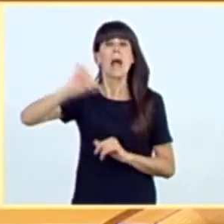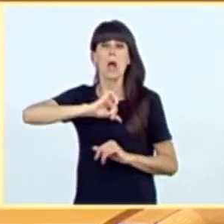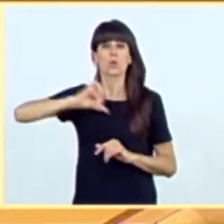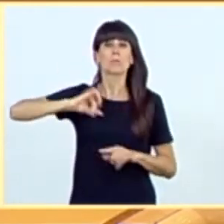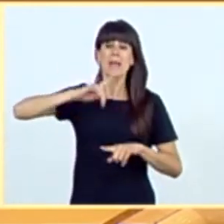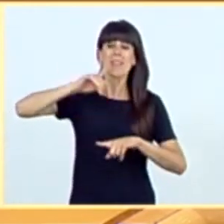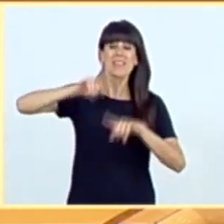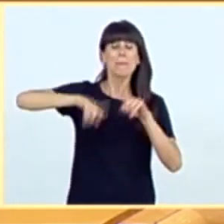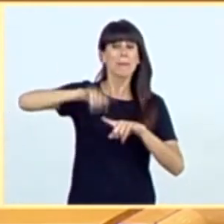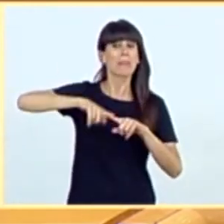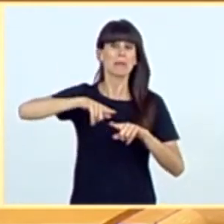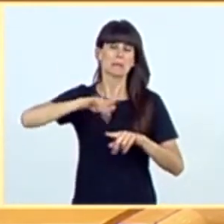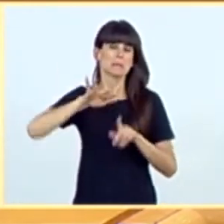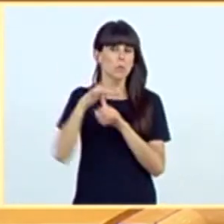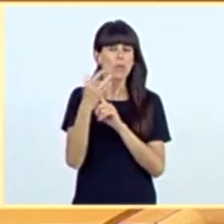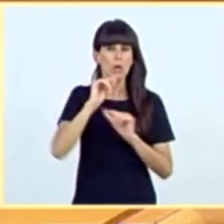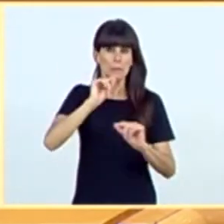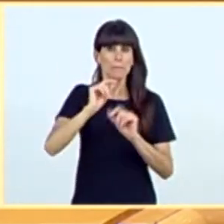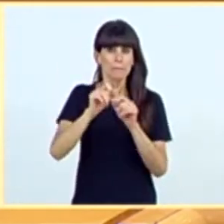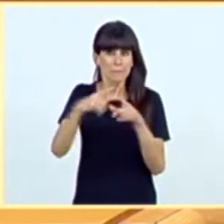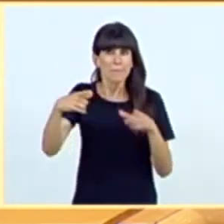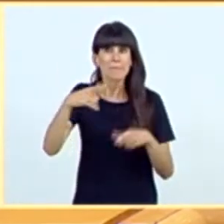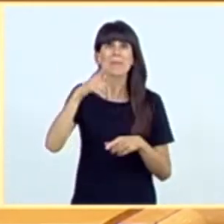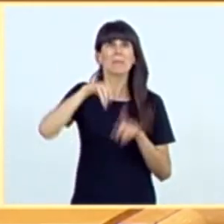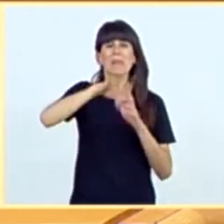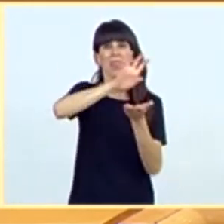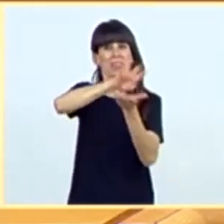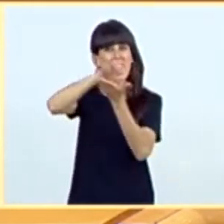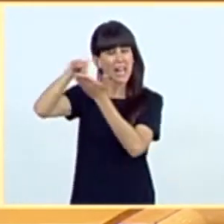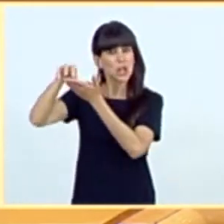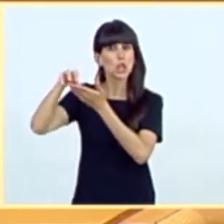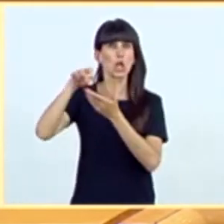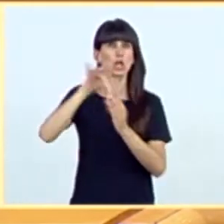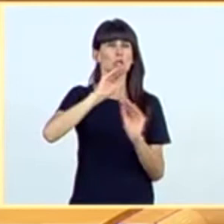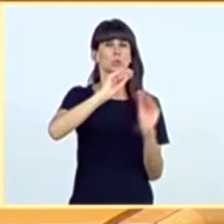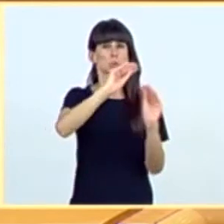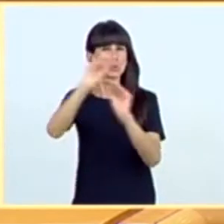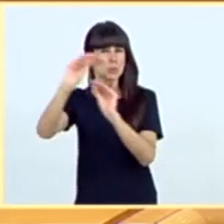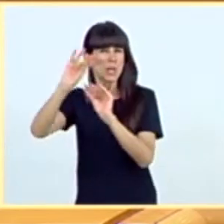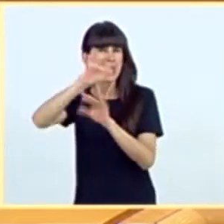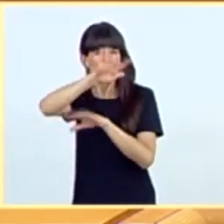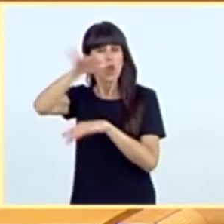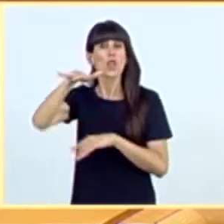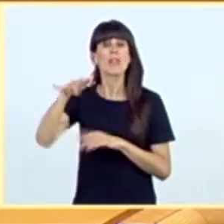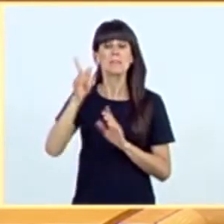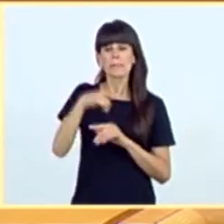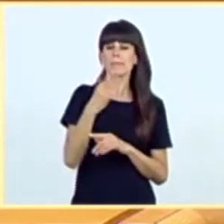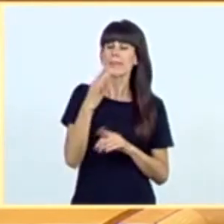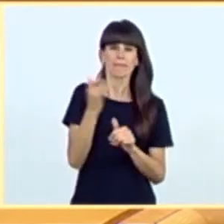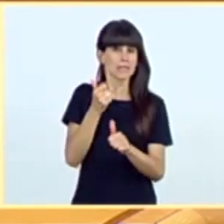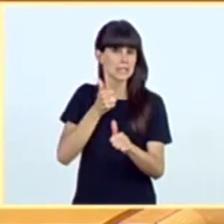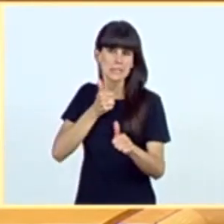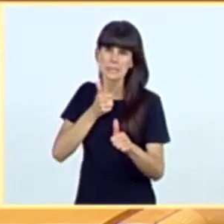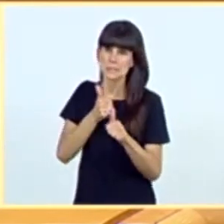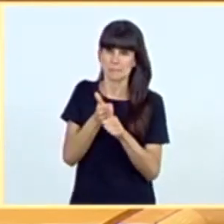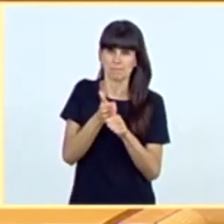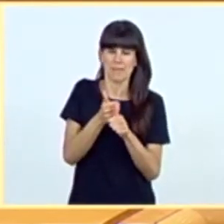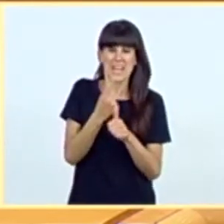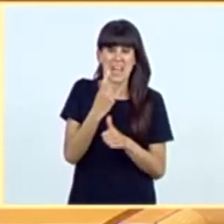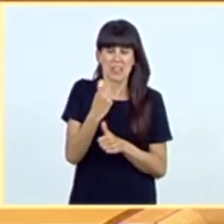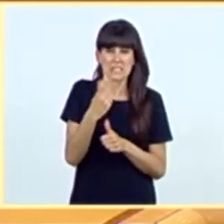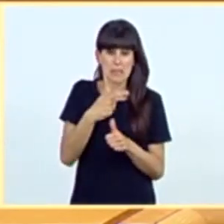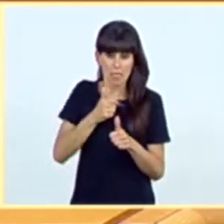situación epidémica y asistencial de cada centro residencial o territorio concreto y siempre atendiendo a los principios de necesidad y proporcionalidad,